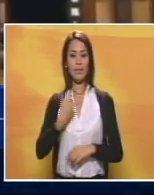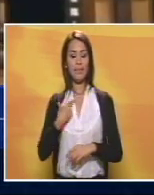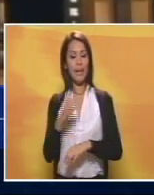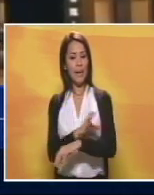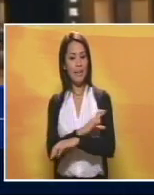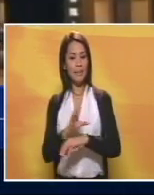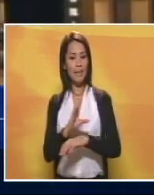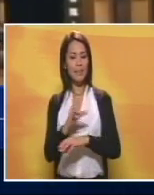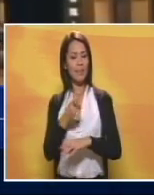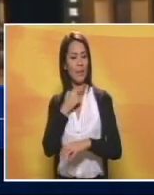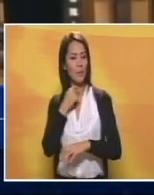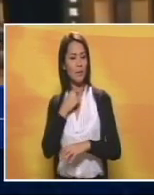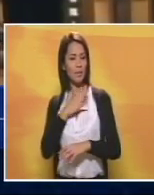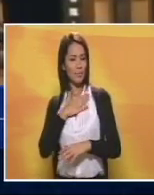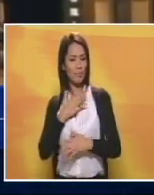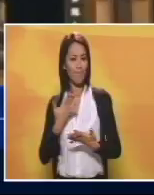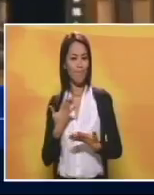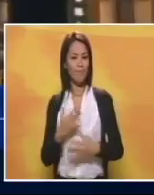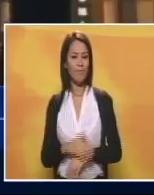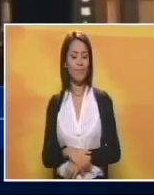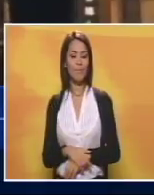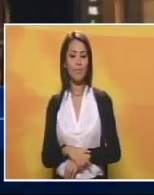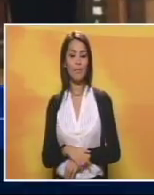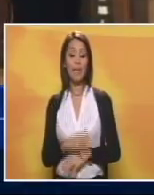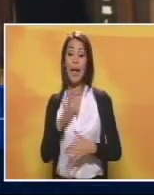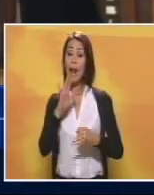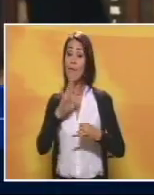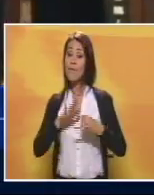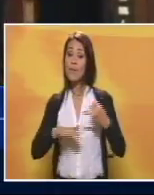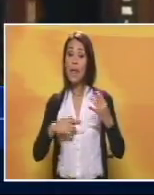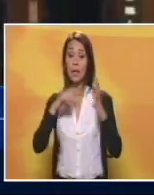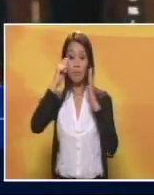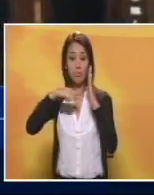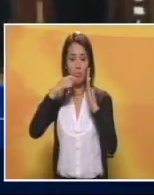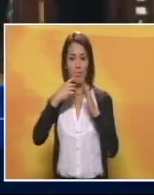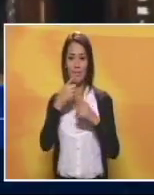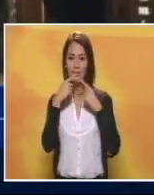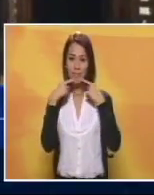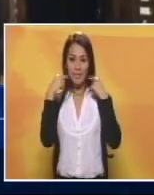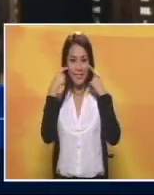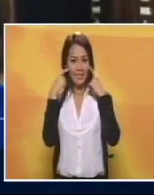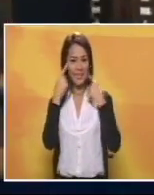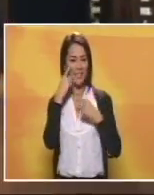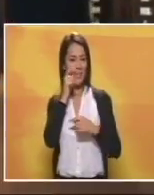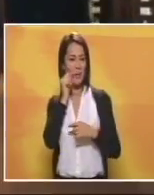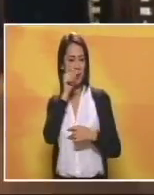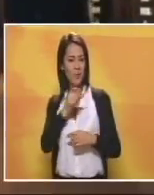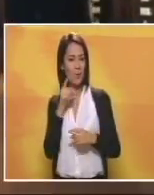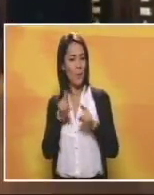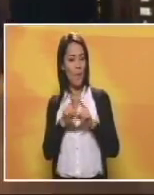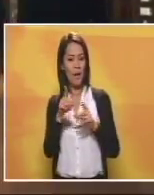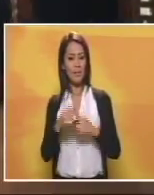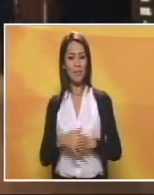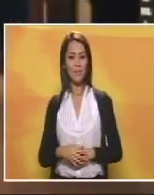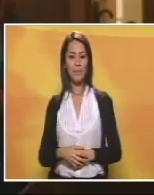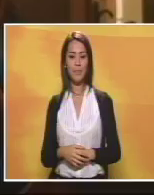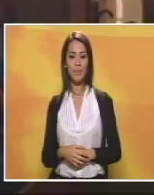Debo gustarte por mí. Además, al final del clip, ella sonríe y aparece un hombre muy parecido al actor.